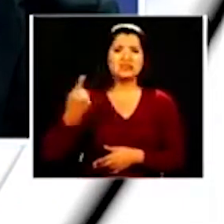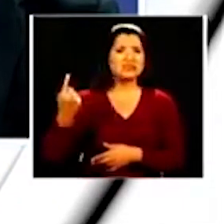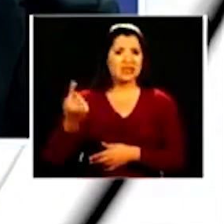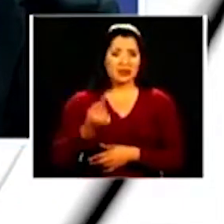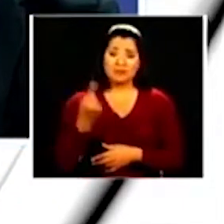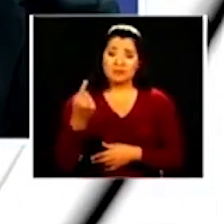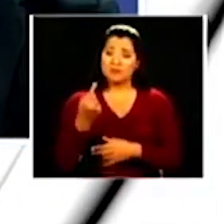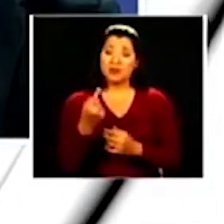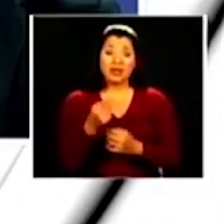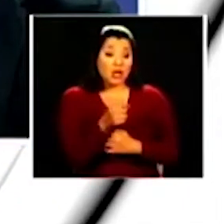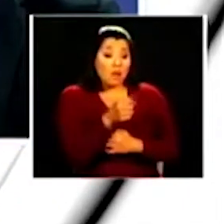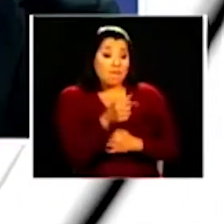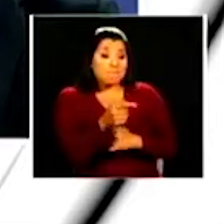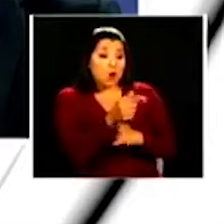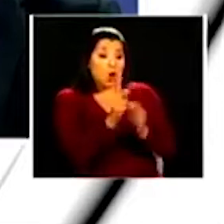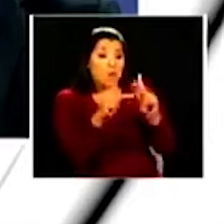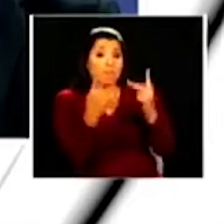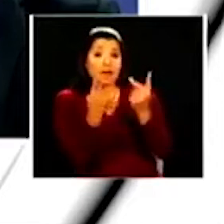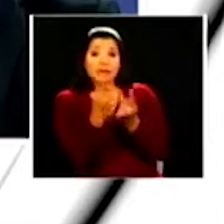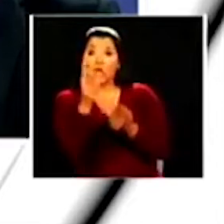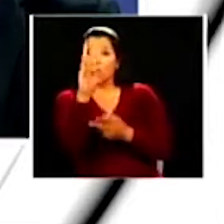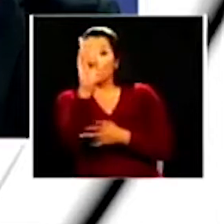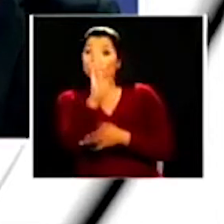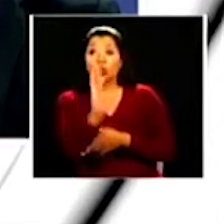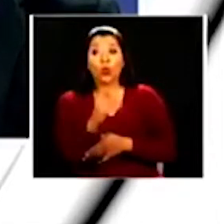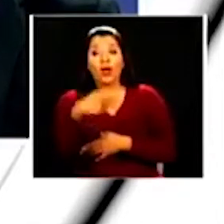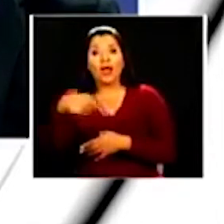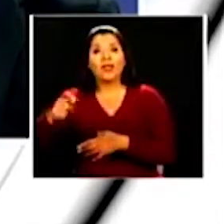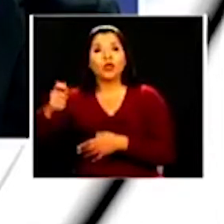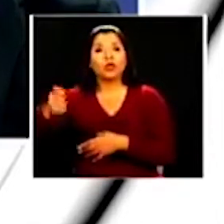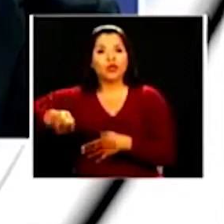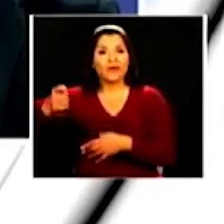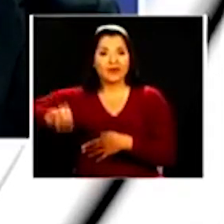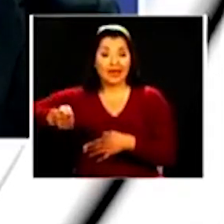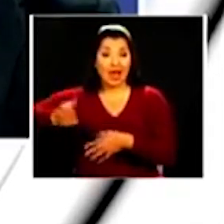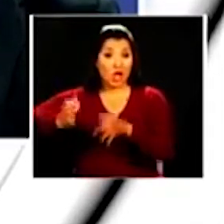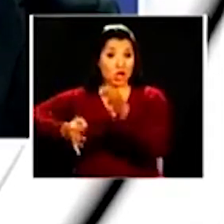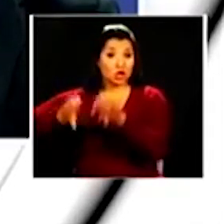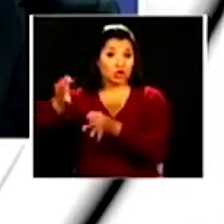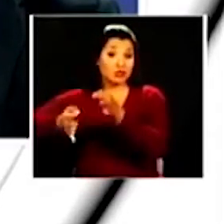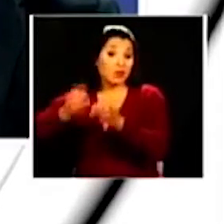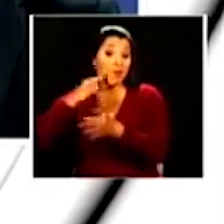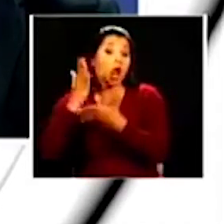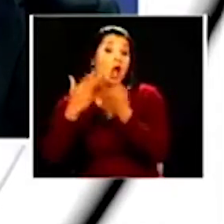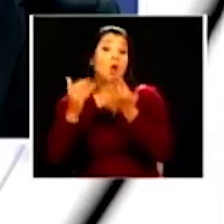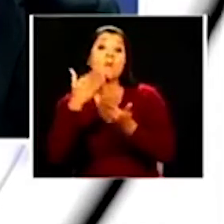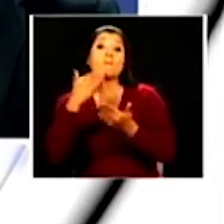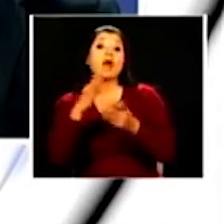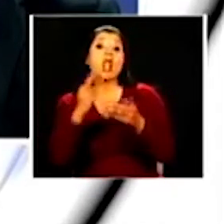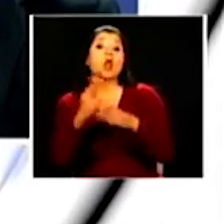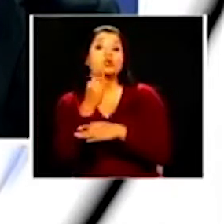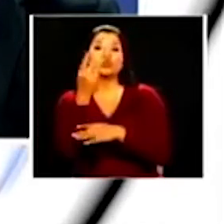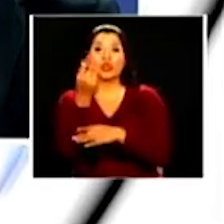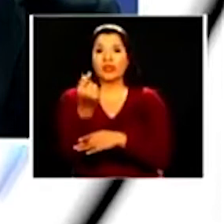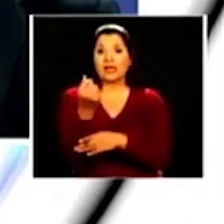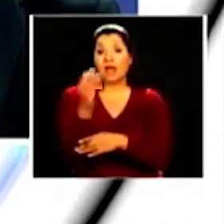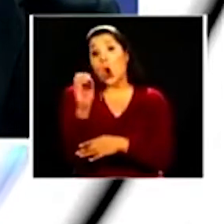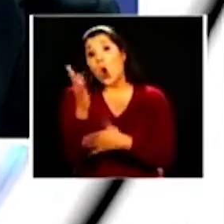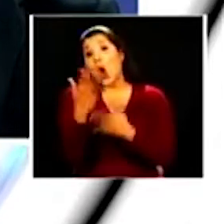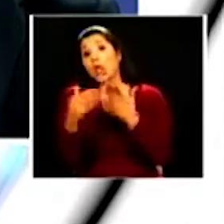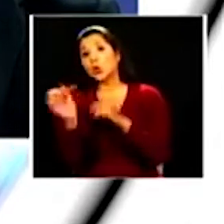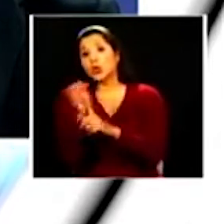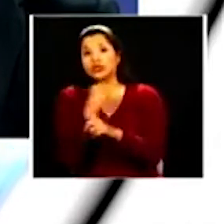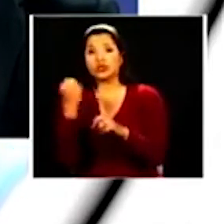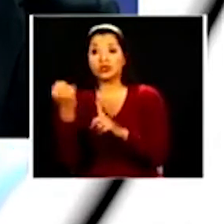pocos partidos políticos que no ha sido llevado a los tribunales de justicia por algún mal manejo de fondos o por alguna situación de